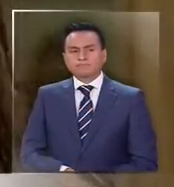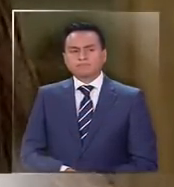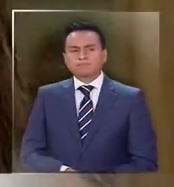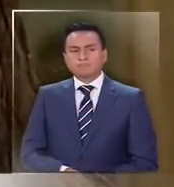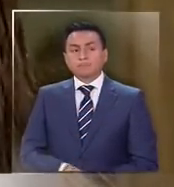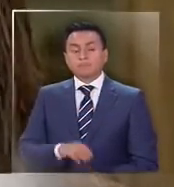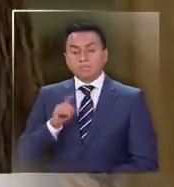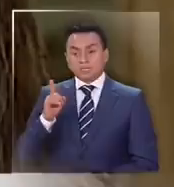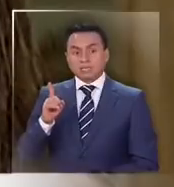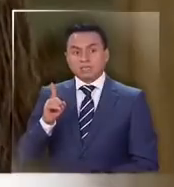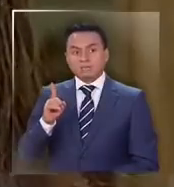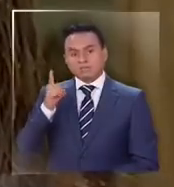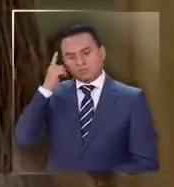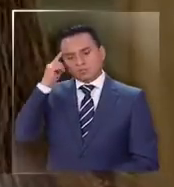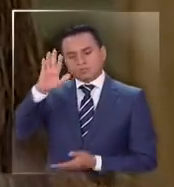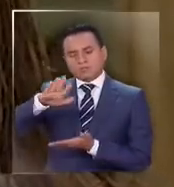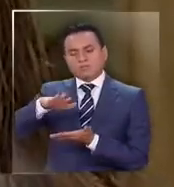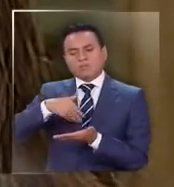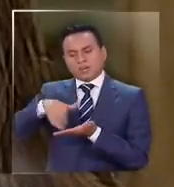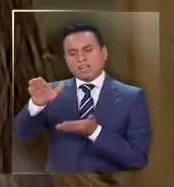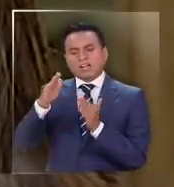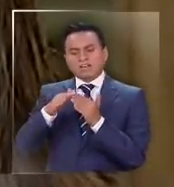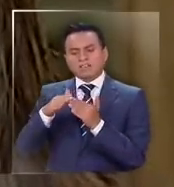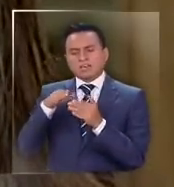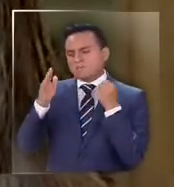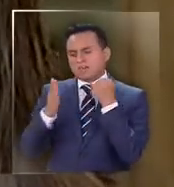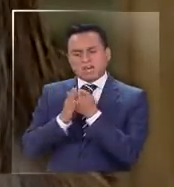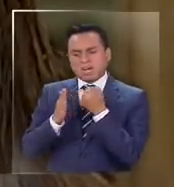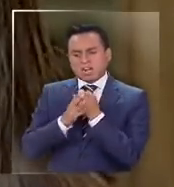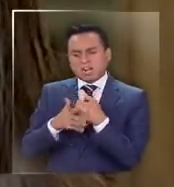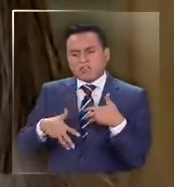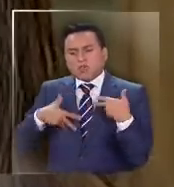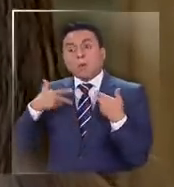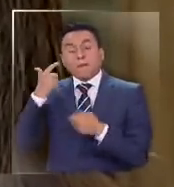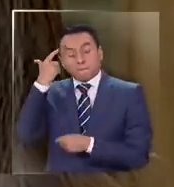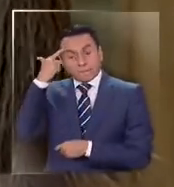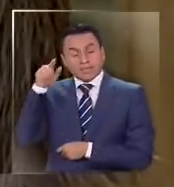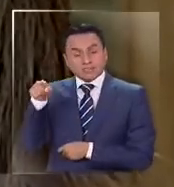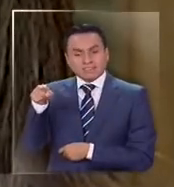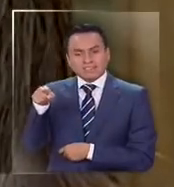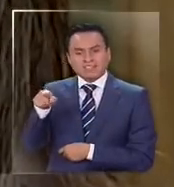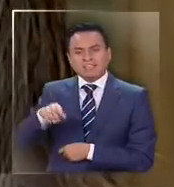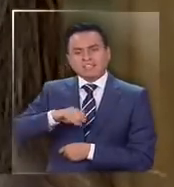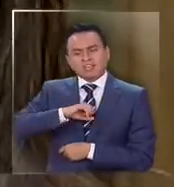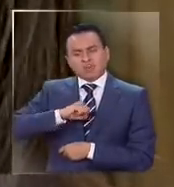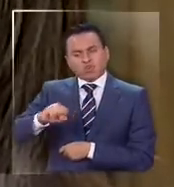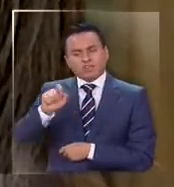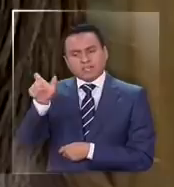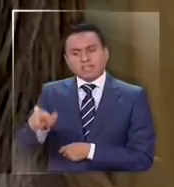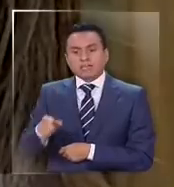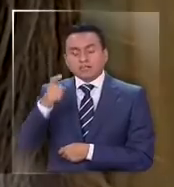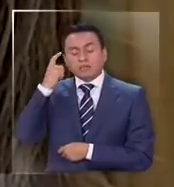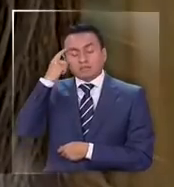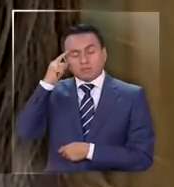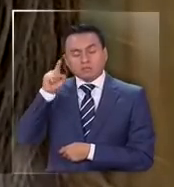Él esperó que yo lo echara de la casa o que le pegara, que tuviera alguna reacción así como en contra de él,